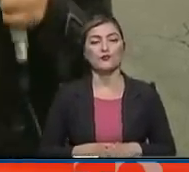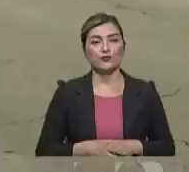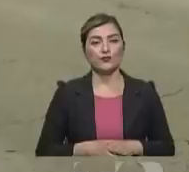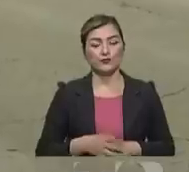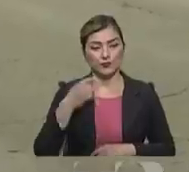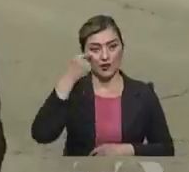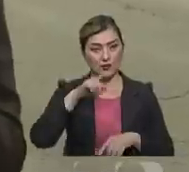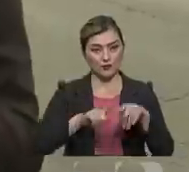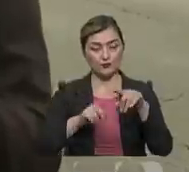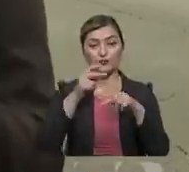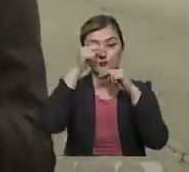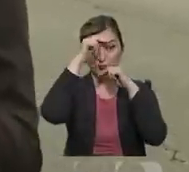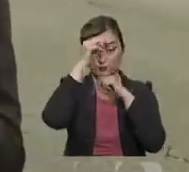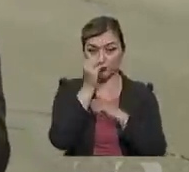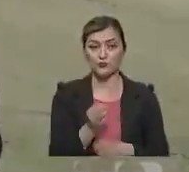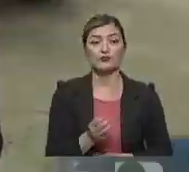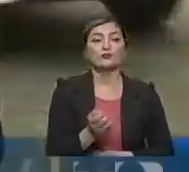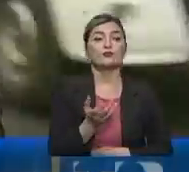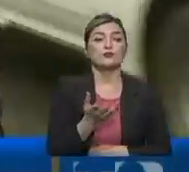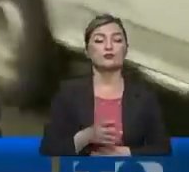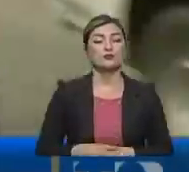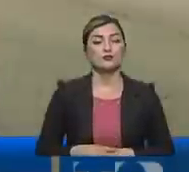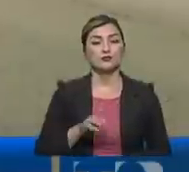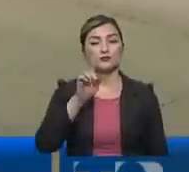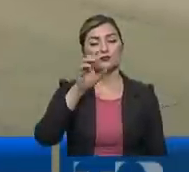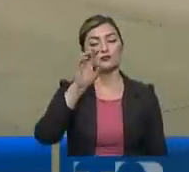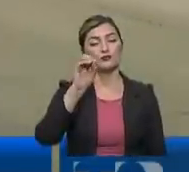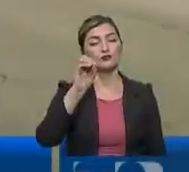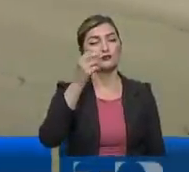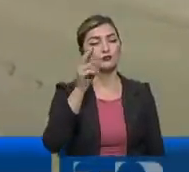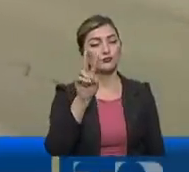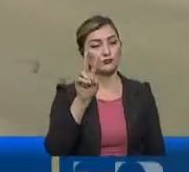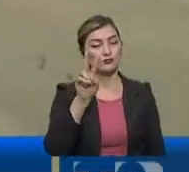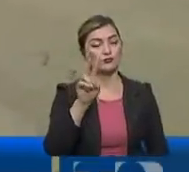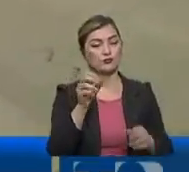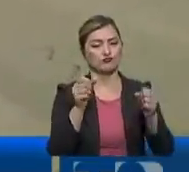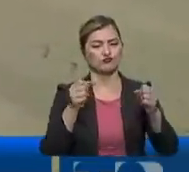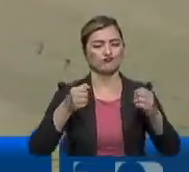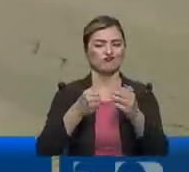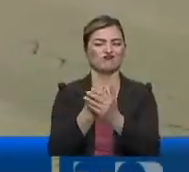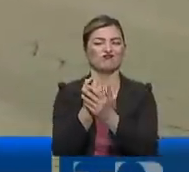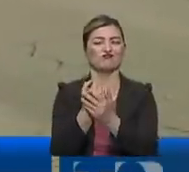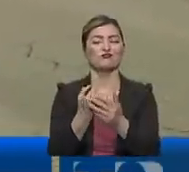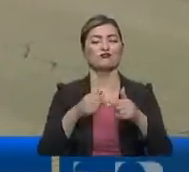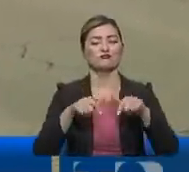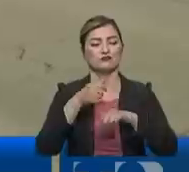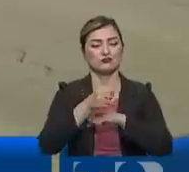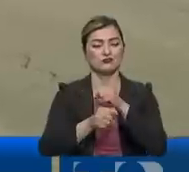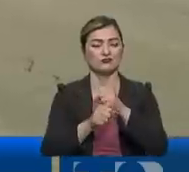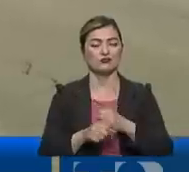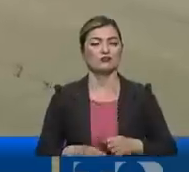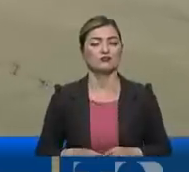Isa, amigos televidentes, muy buenos días. Son 102 accidentes de tránsito que se han registrado en lo que va del